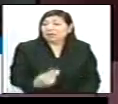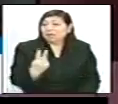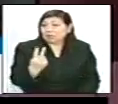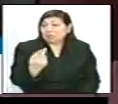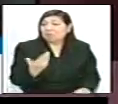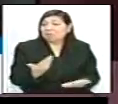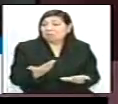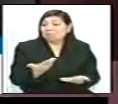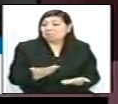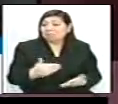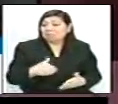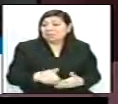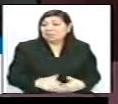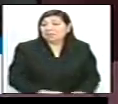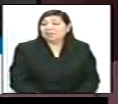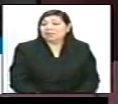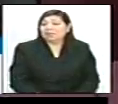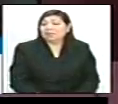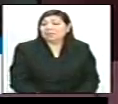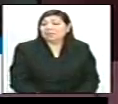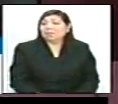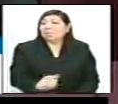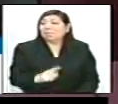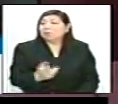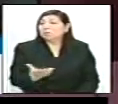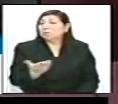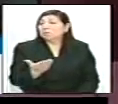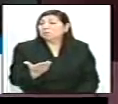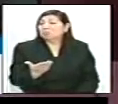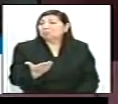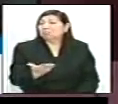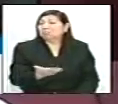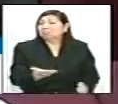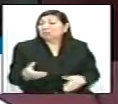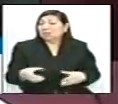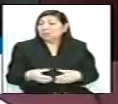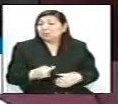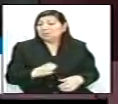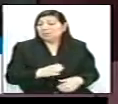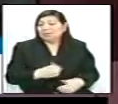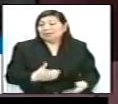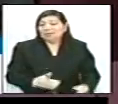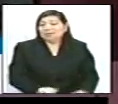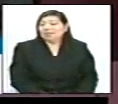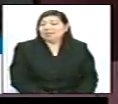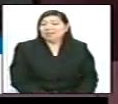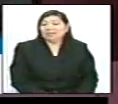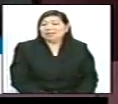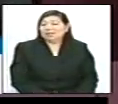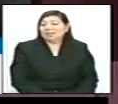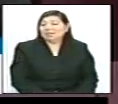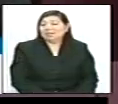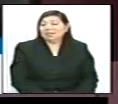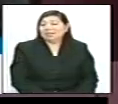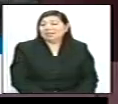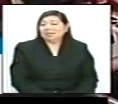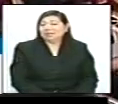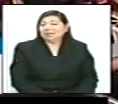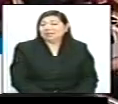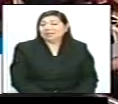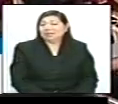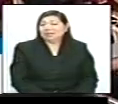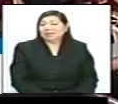que hay que votar, presidenta, y no se nos puede decir que por haber hecho el pedido se nos va a llevar a la Comisión de Ética, como ha hecho la congresista Vilcatoma. ¿No? Gracias.